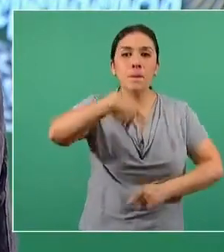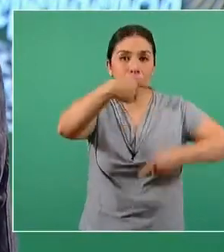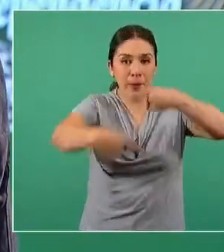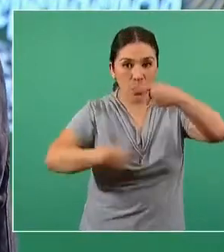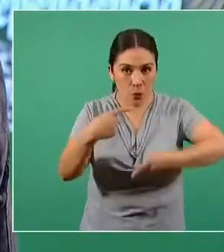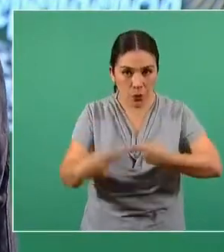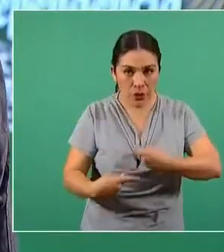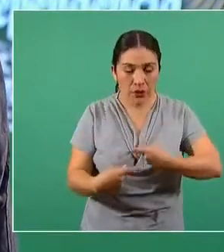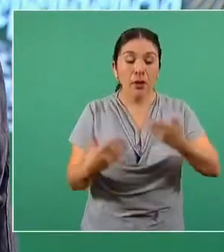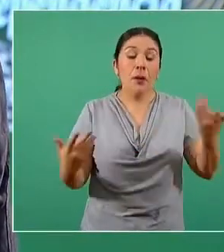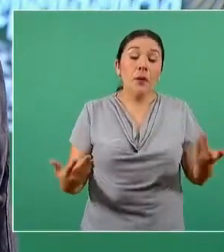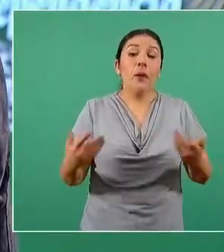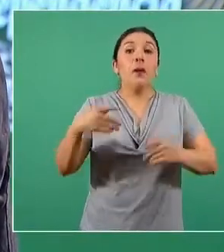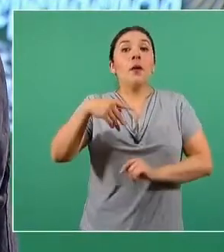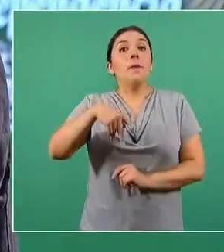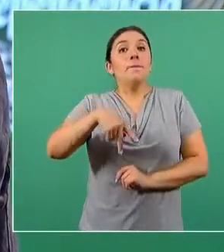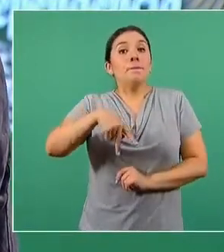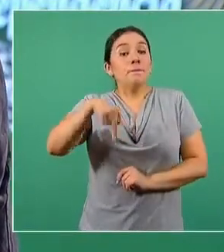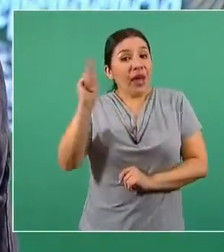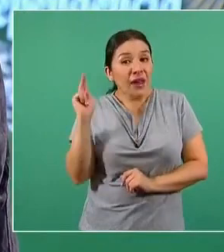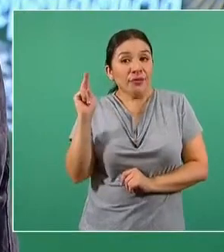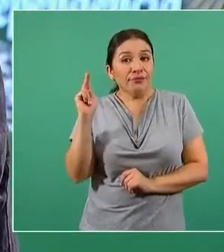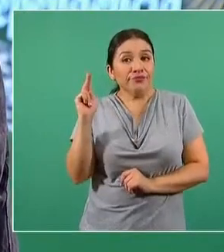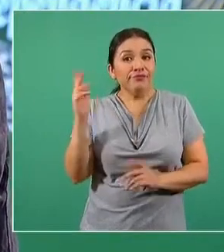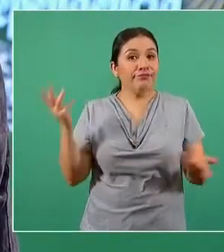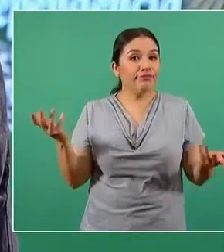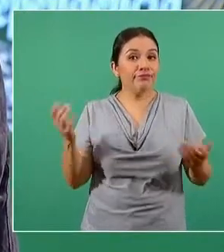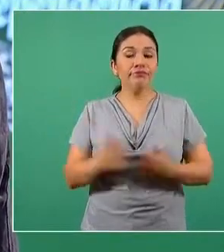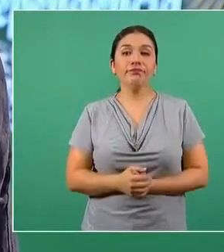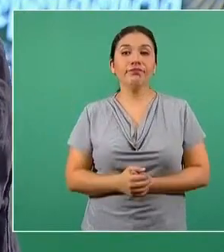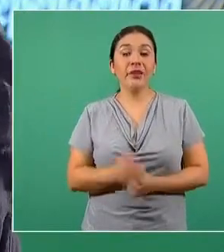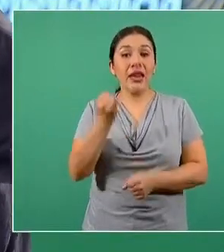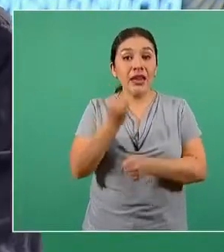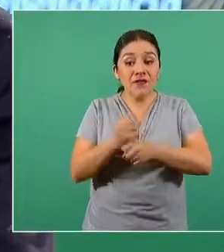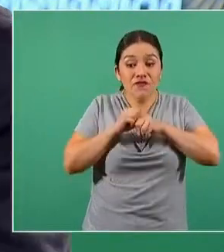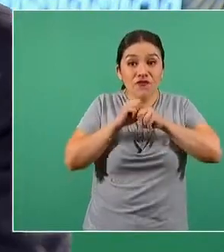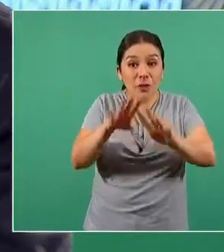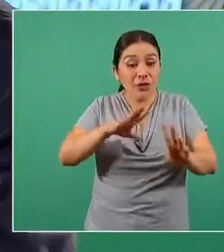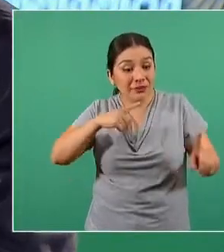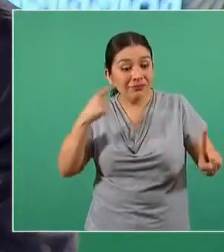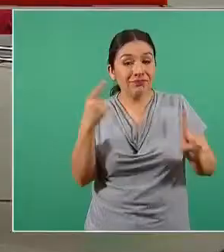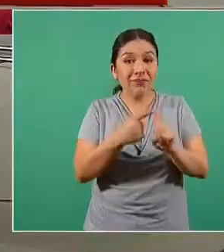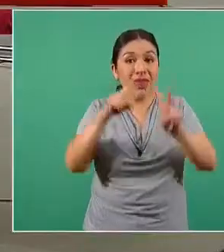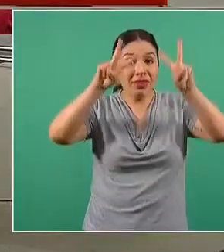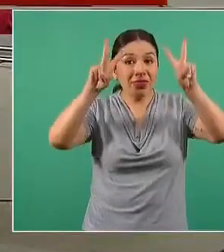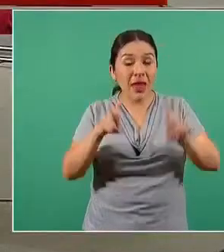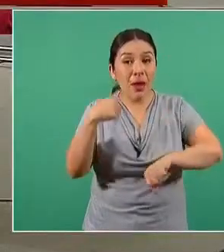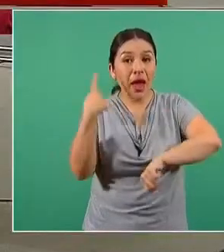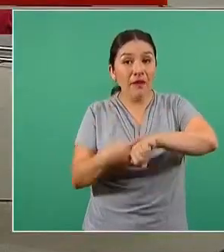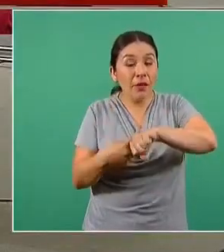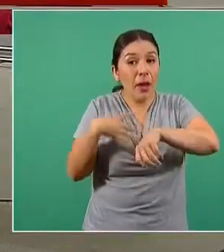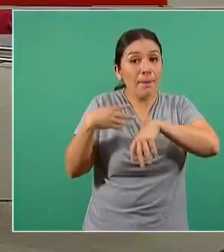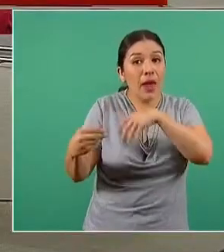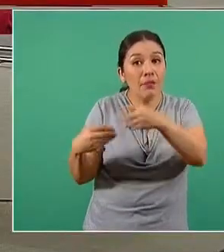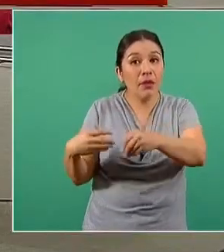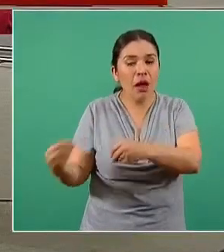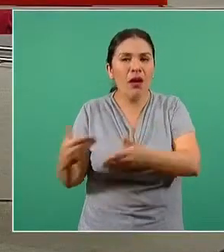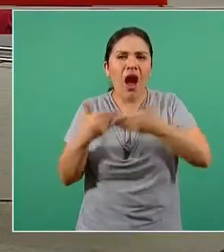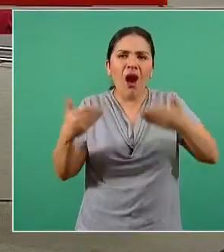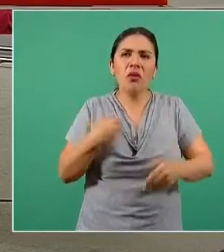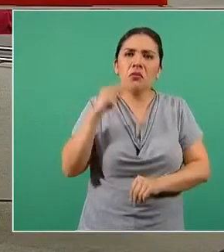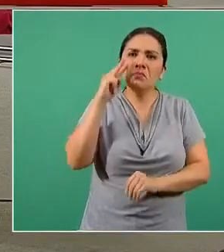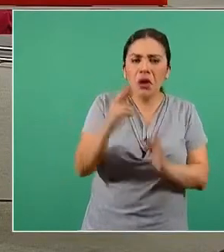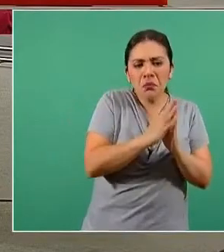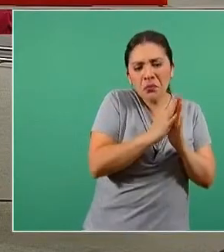preguntas. Pero en la información específica de la pandemia, identificamos ya este